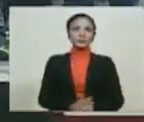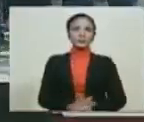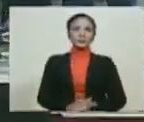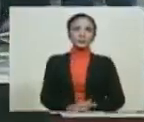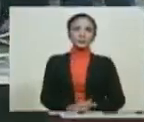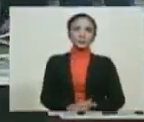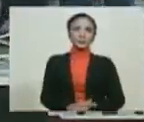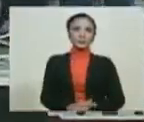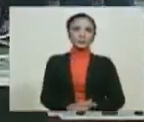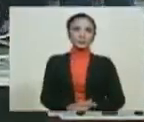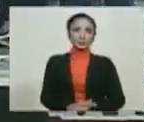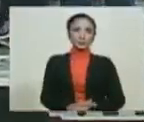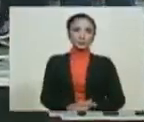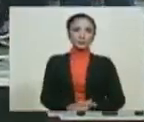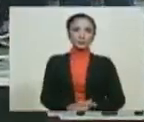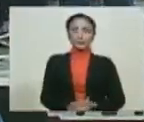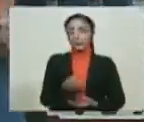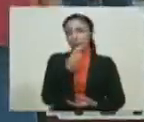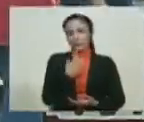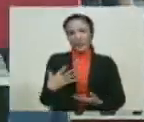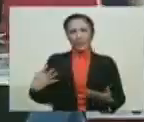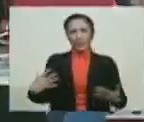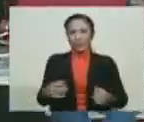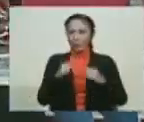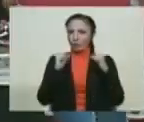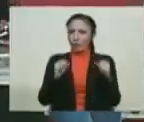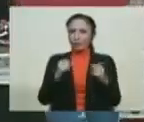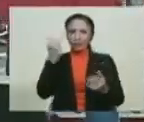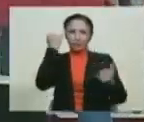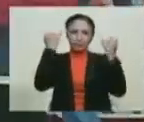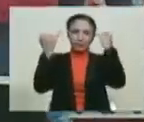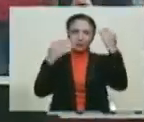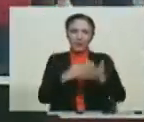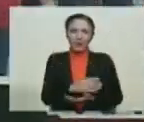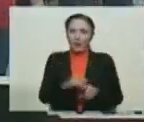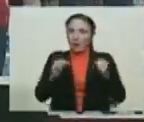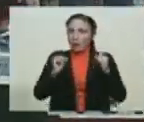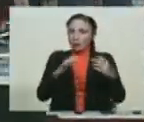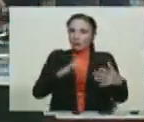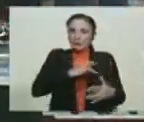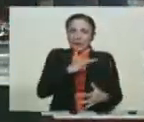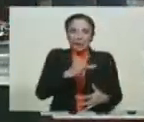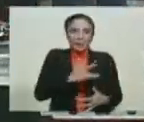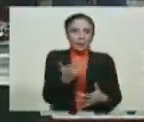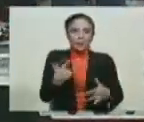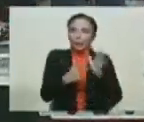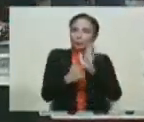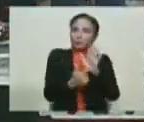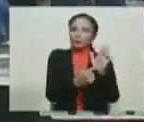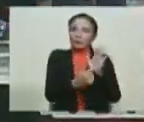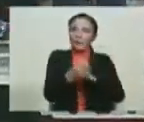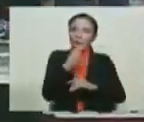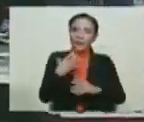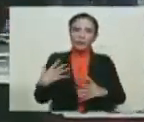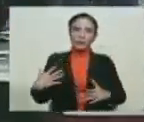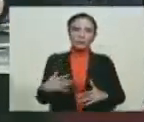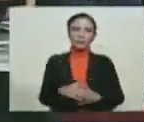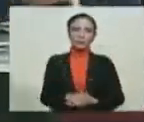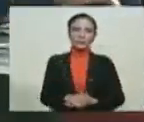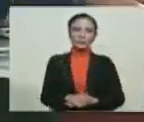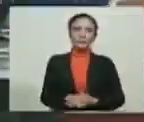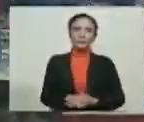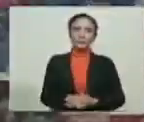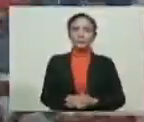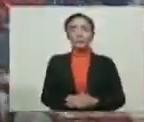impresionante la fuerza que siempre portuguesa demuestra en el caso